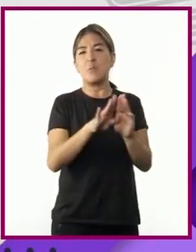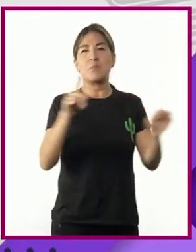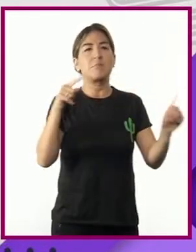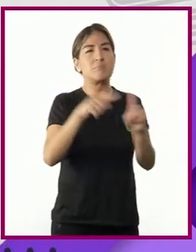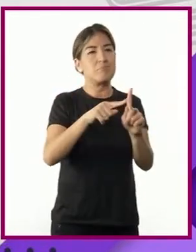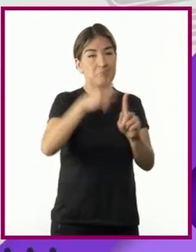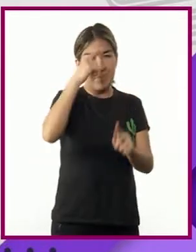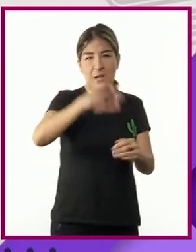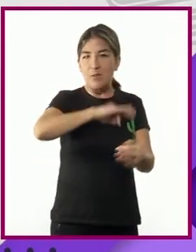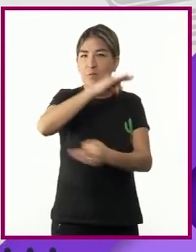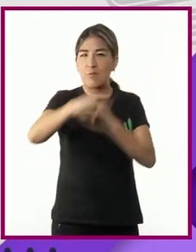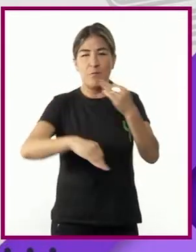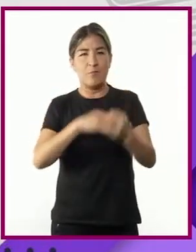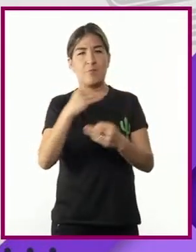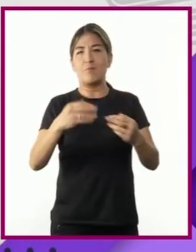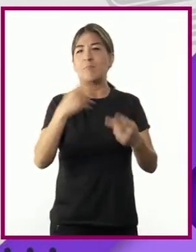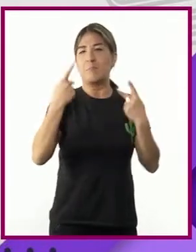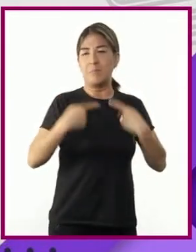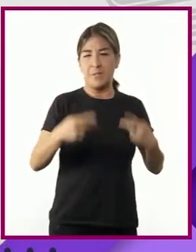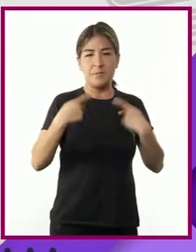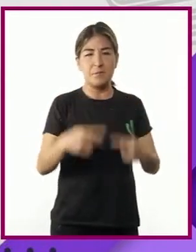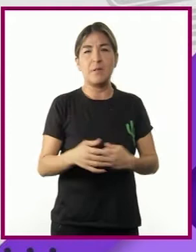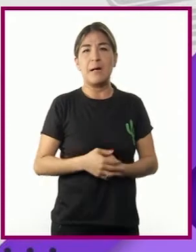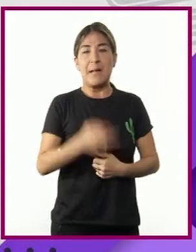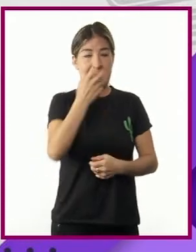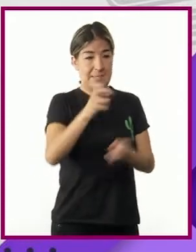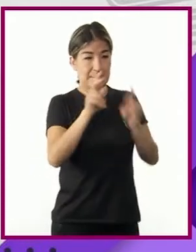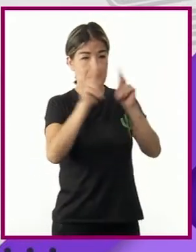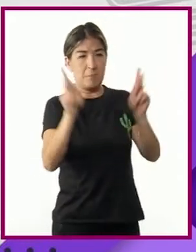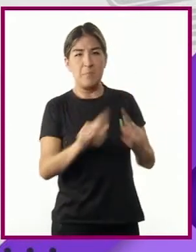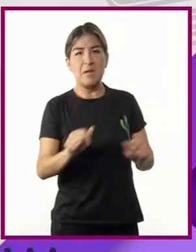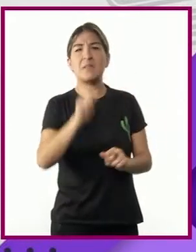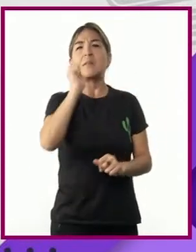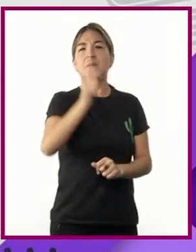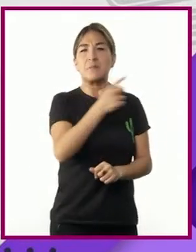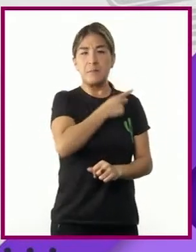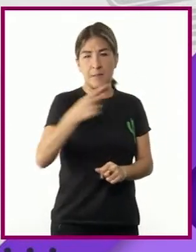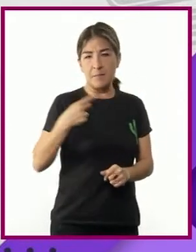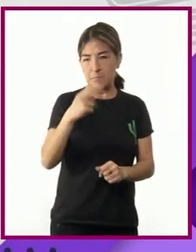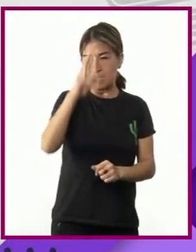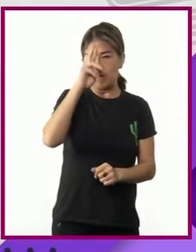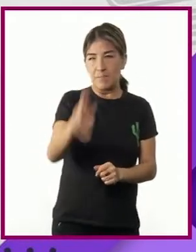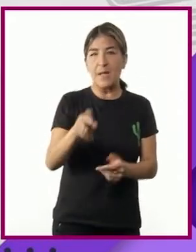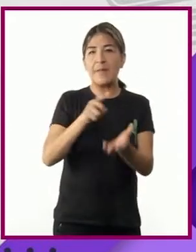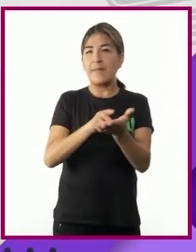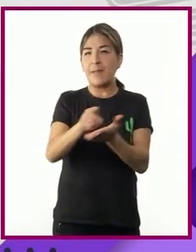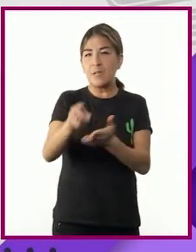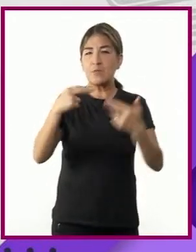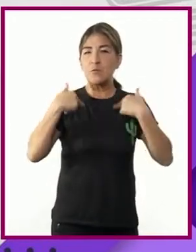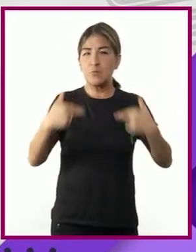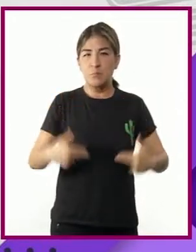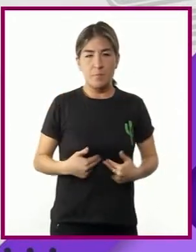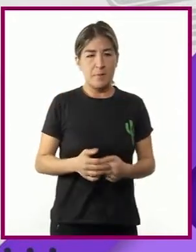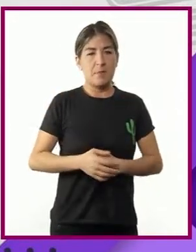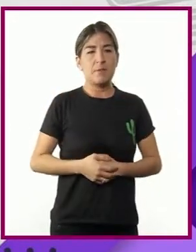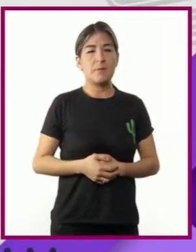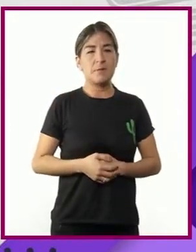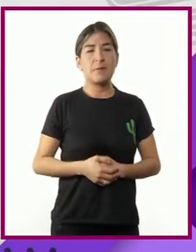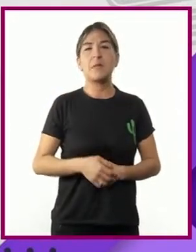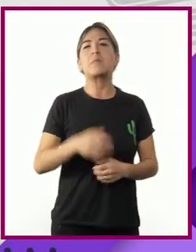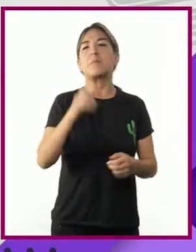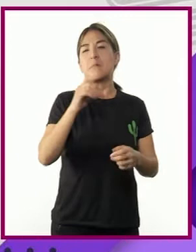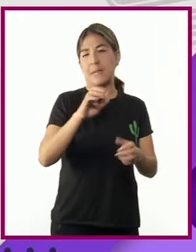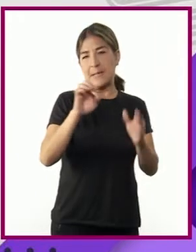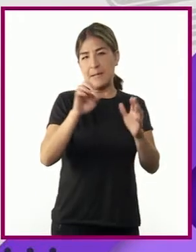la humanidad. Como acción, la paz implica el respeto a los derechos humanos, tales como el derecho a